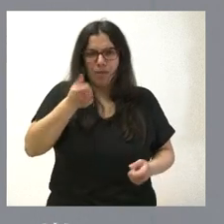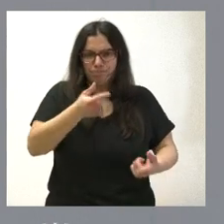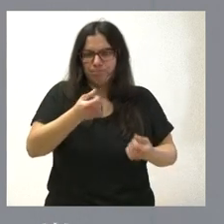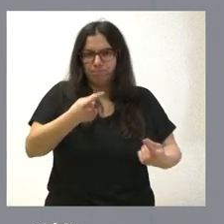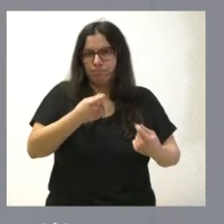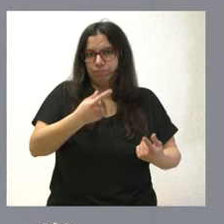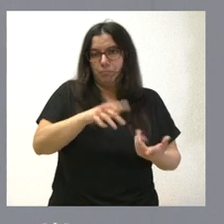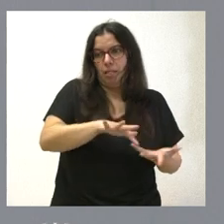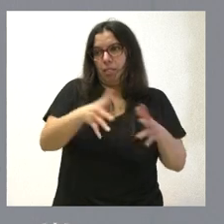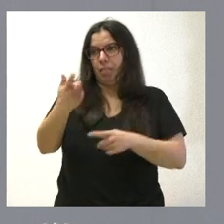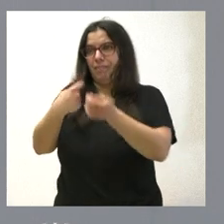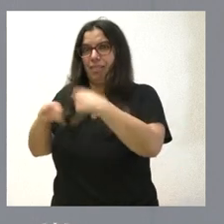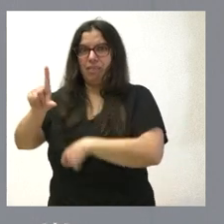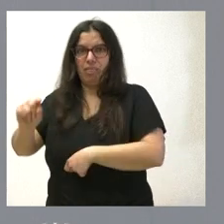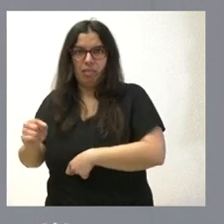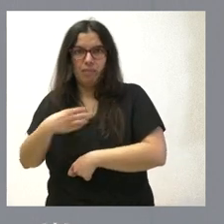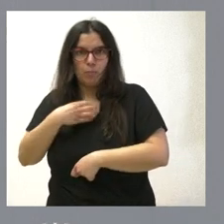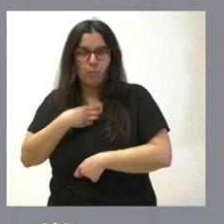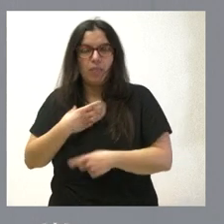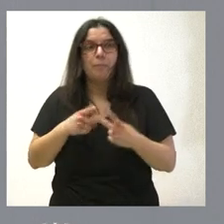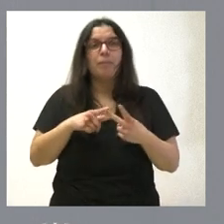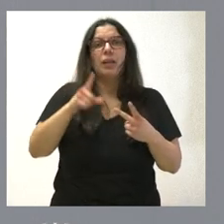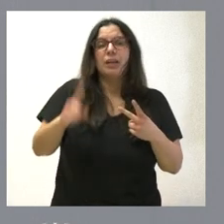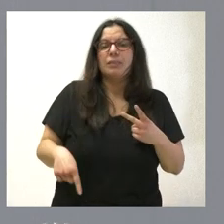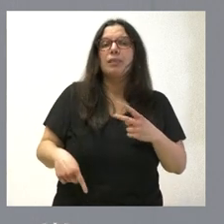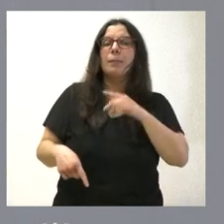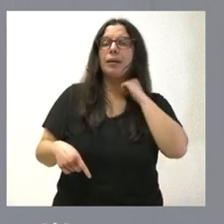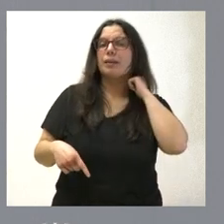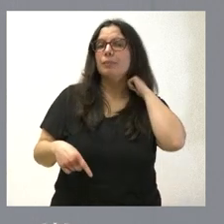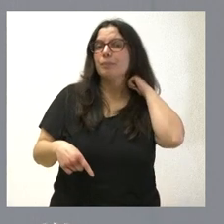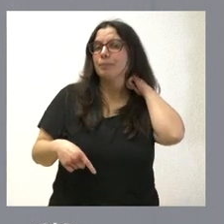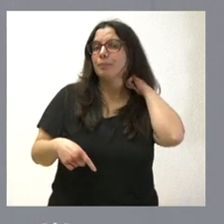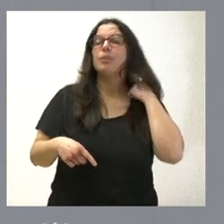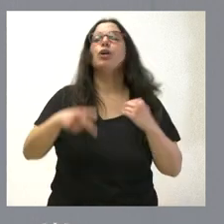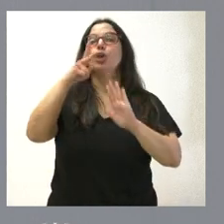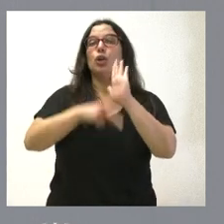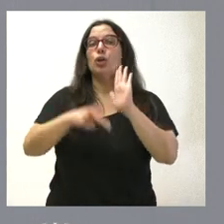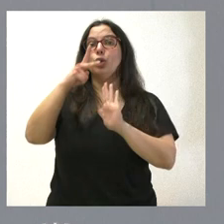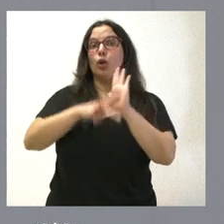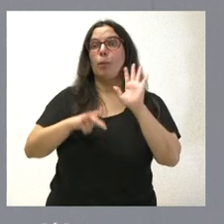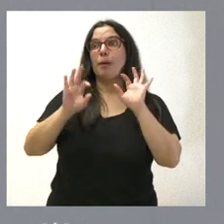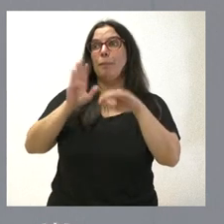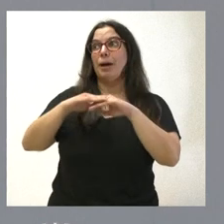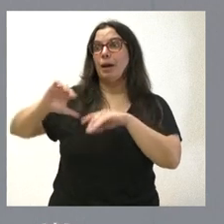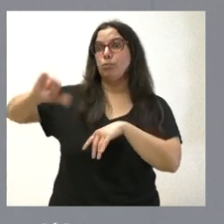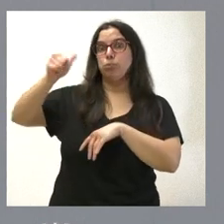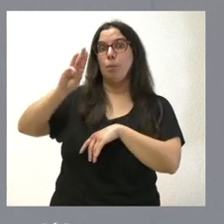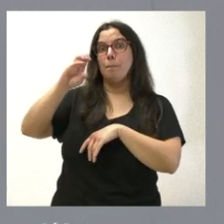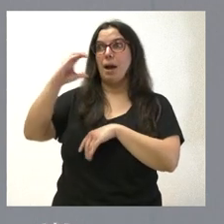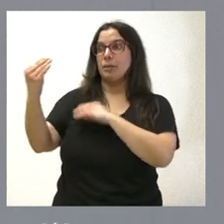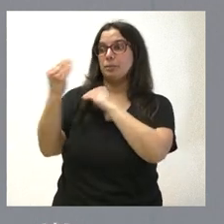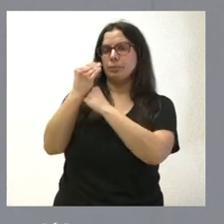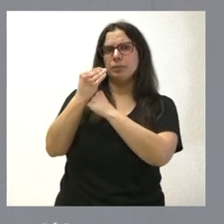repercutir en el mercado en la existencia de unas normas para la recepción de fondos de la pac que son muy exigentes y muy